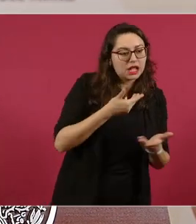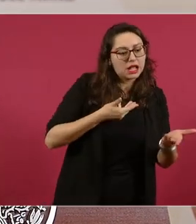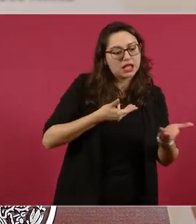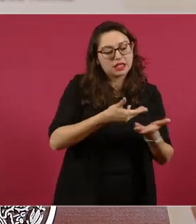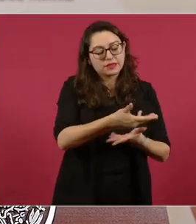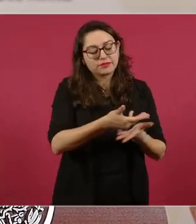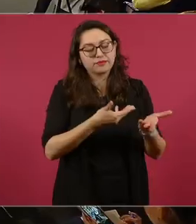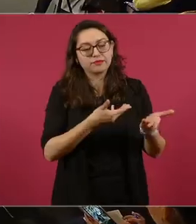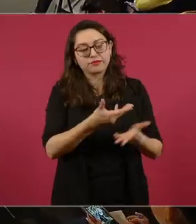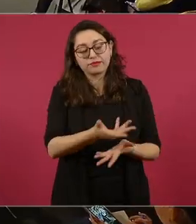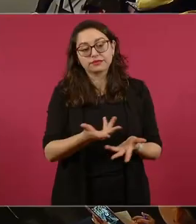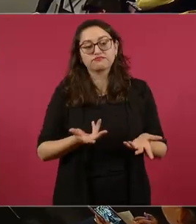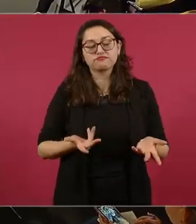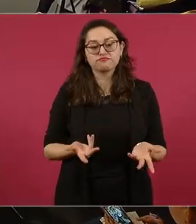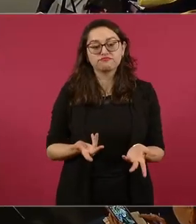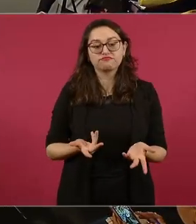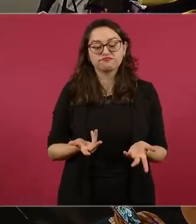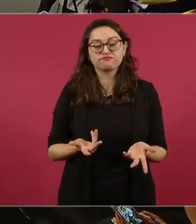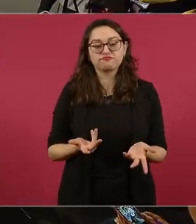malamente